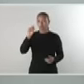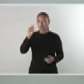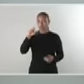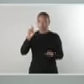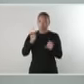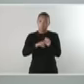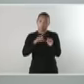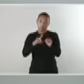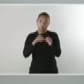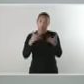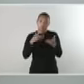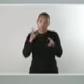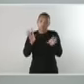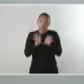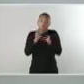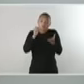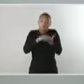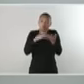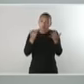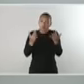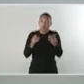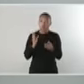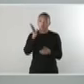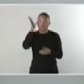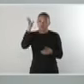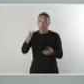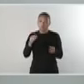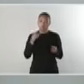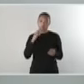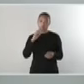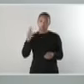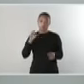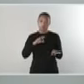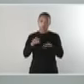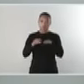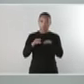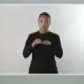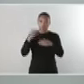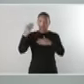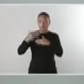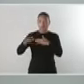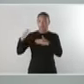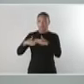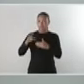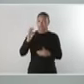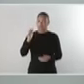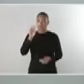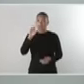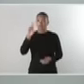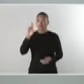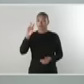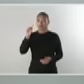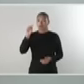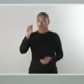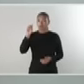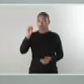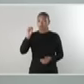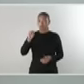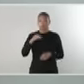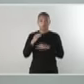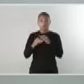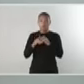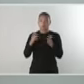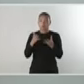el gobierno el futuro de mejores empleos de eliminar a los corruptos de una vez y por todas de hacer un gobierno transparente